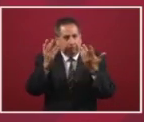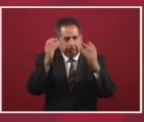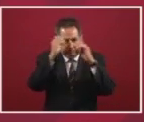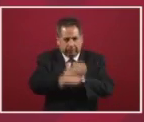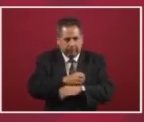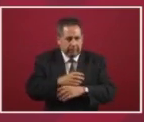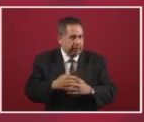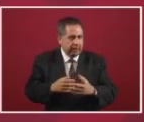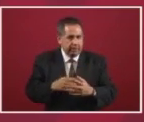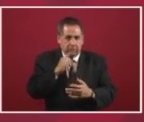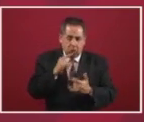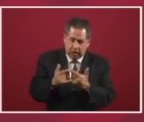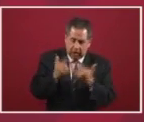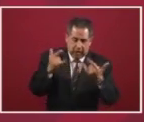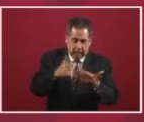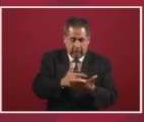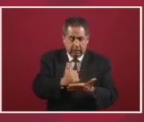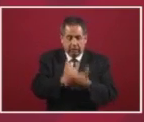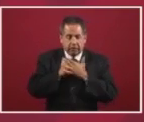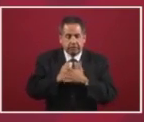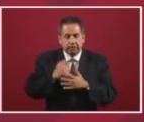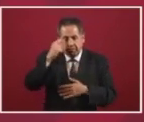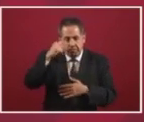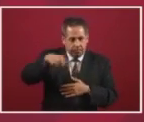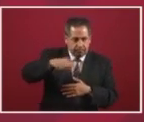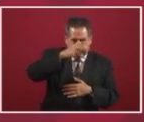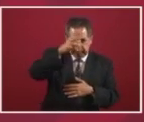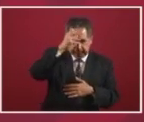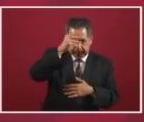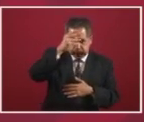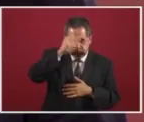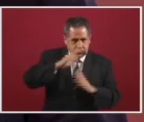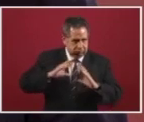mucho. Es pedagogía política.